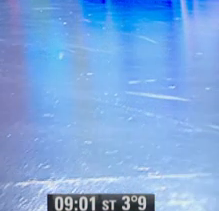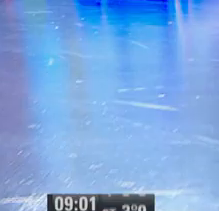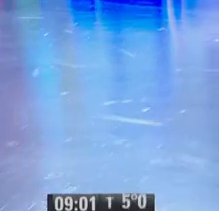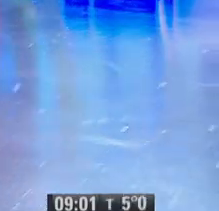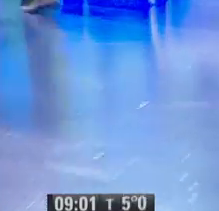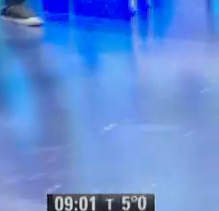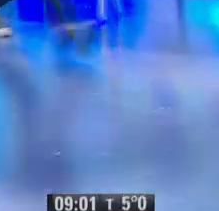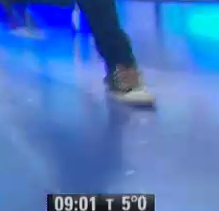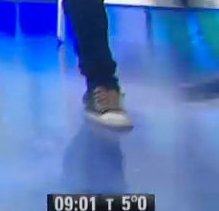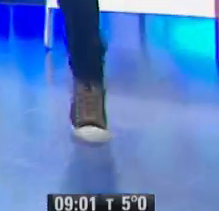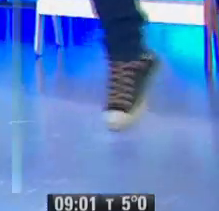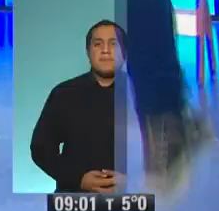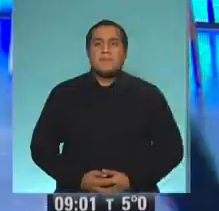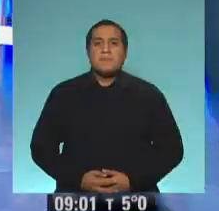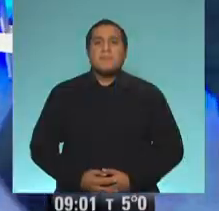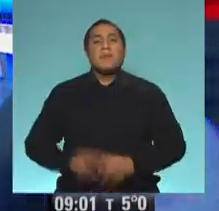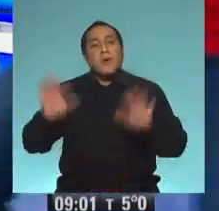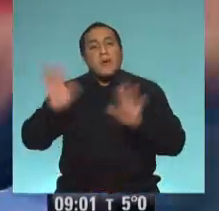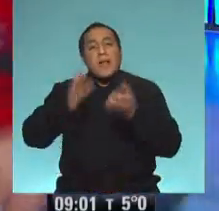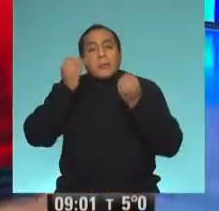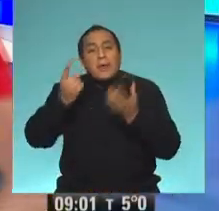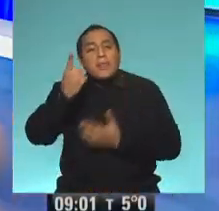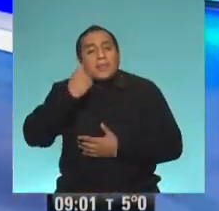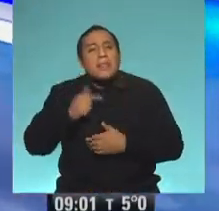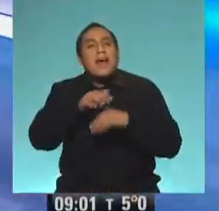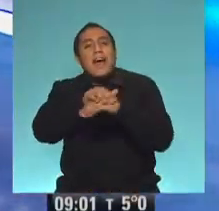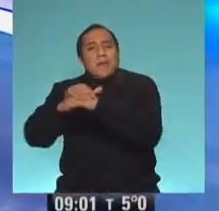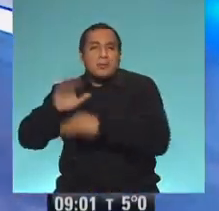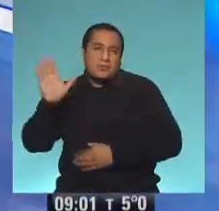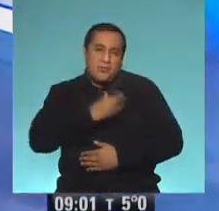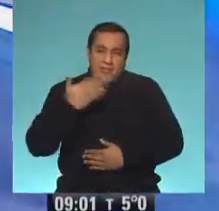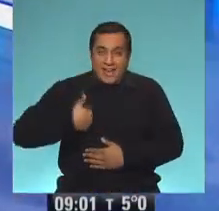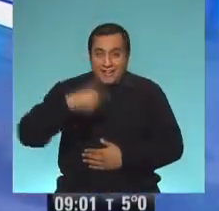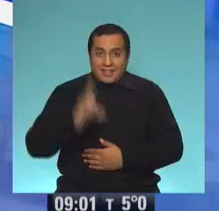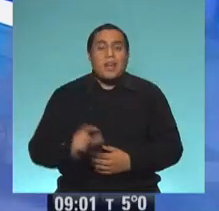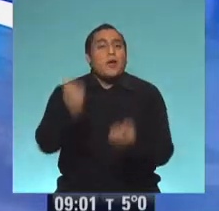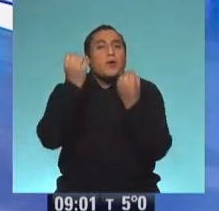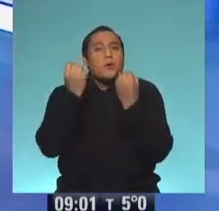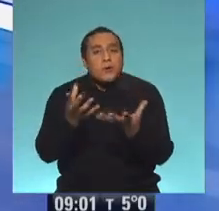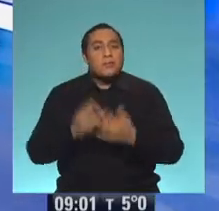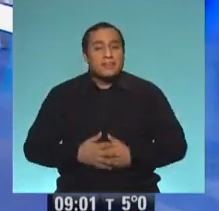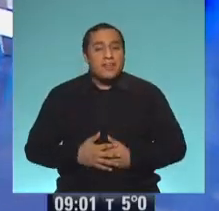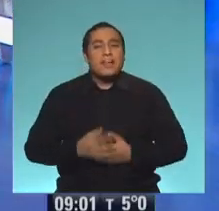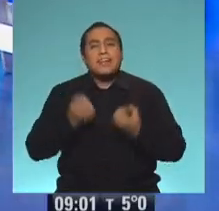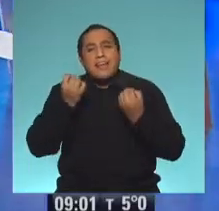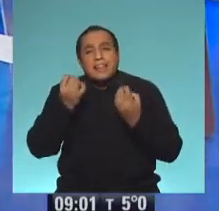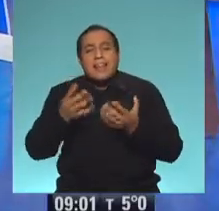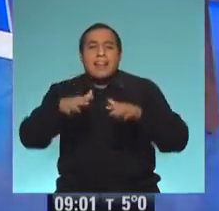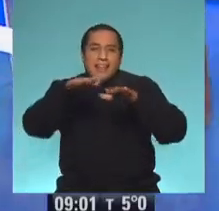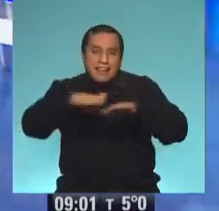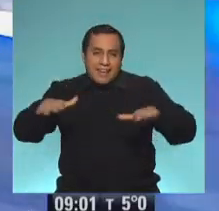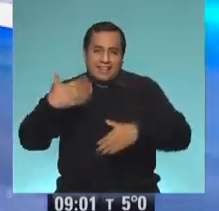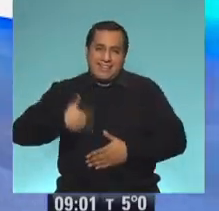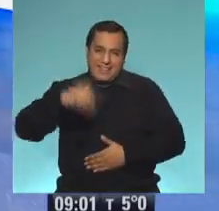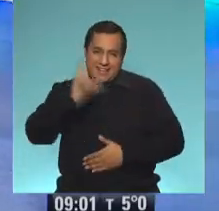virus. Pero muy buenos días, amigos y amigas de la República Argentina. Pero como dicen, ¿qué les va? ¿Cómo están los chicos y las chicas de todo el país que nos